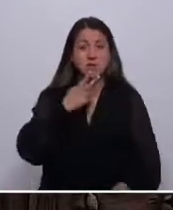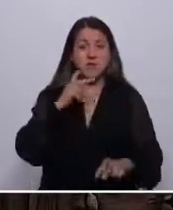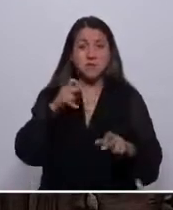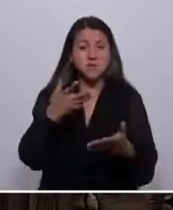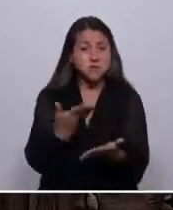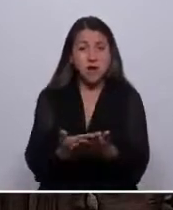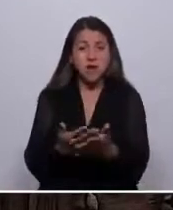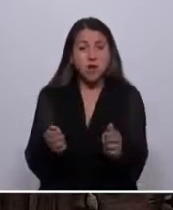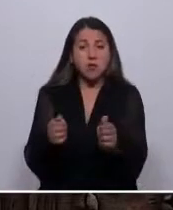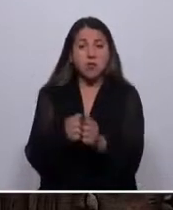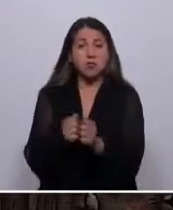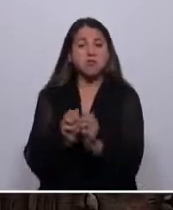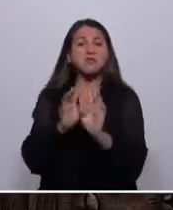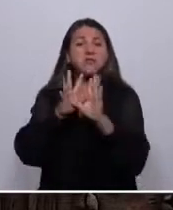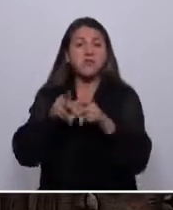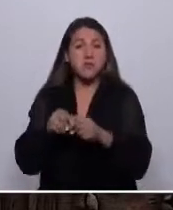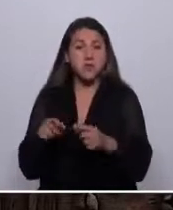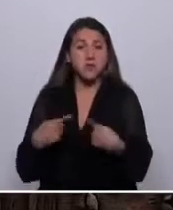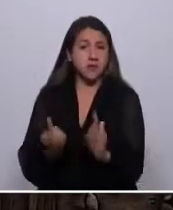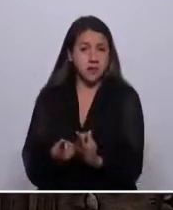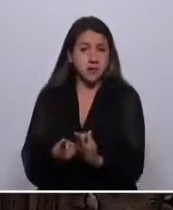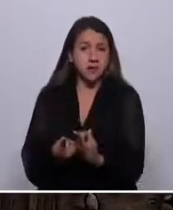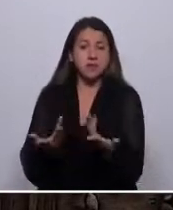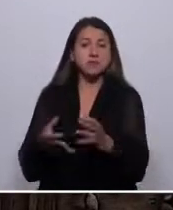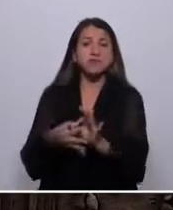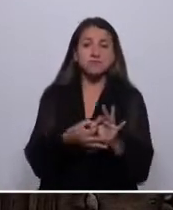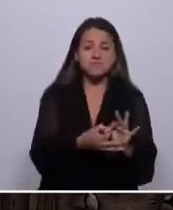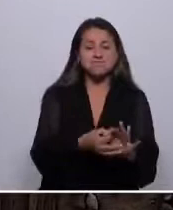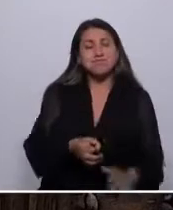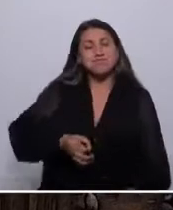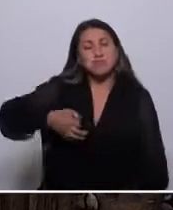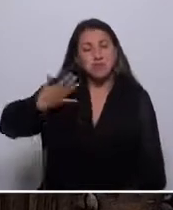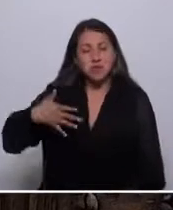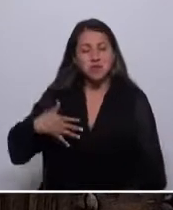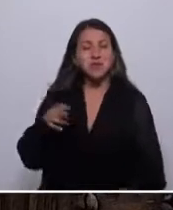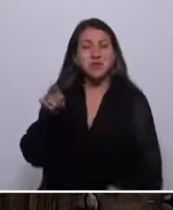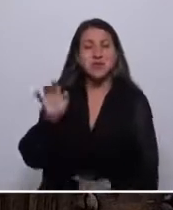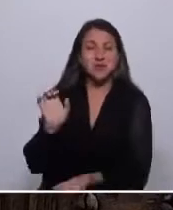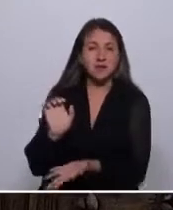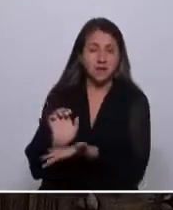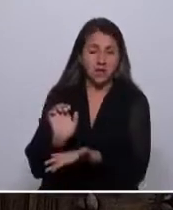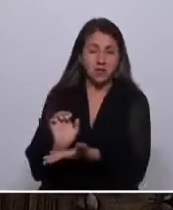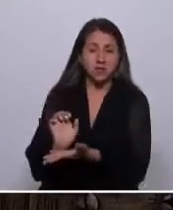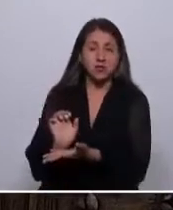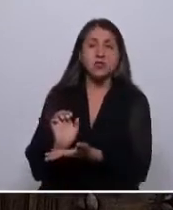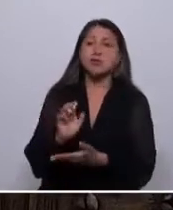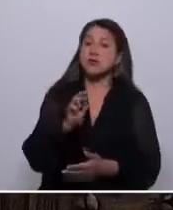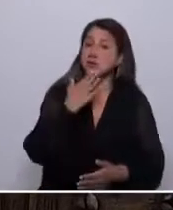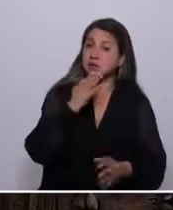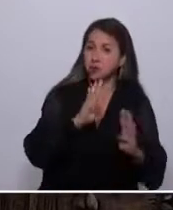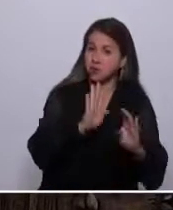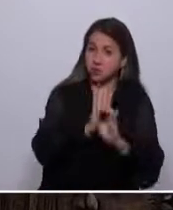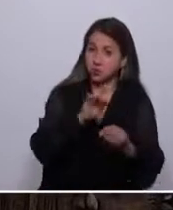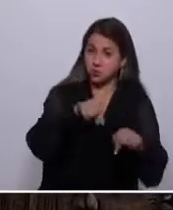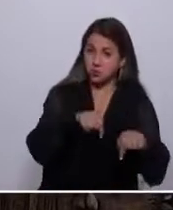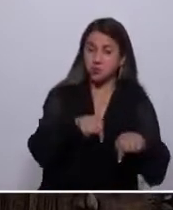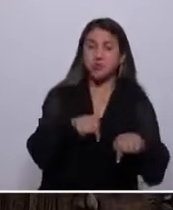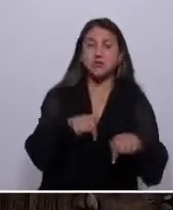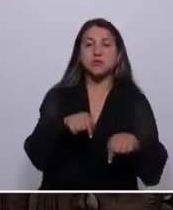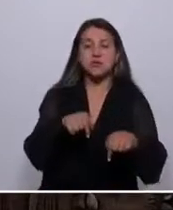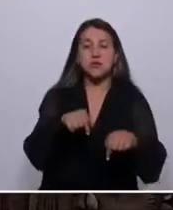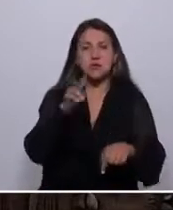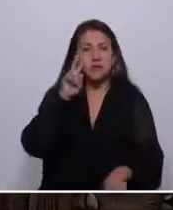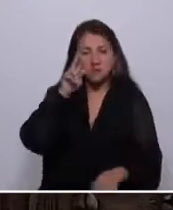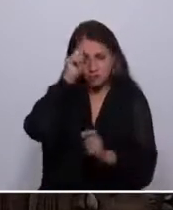a nuestras familias. Por eso es fundamental que el Estado y, por tanto, la Constitución reconozca la